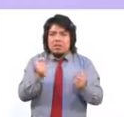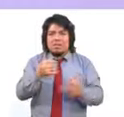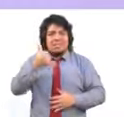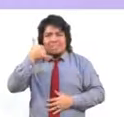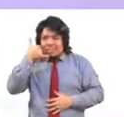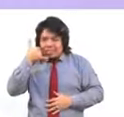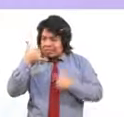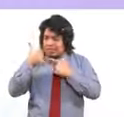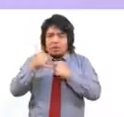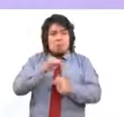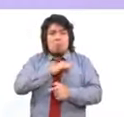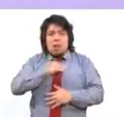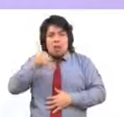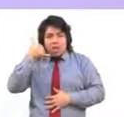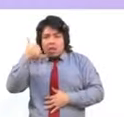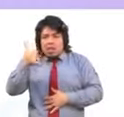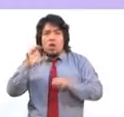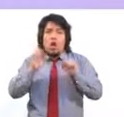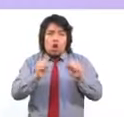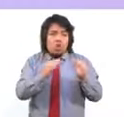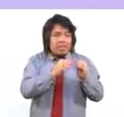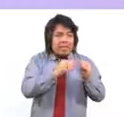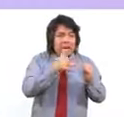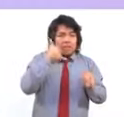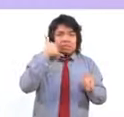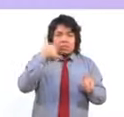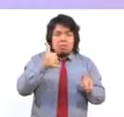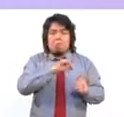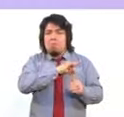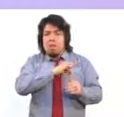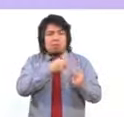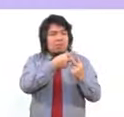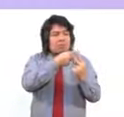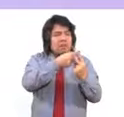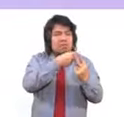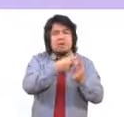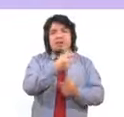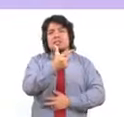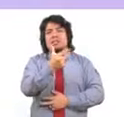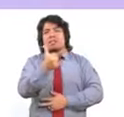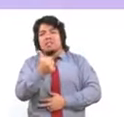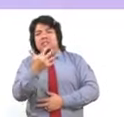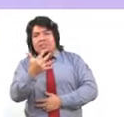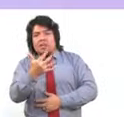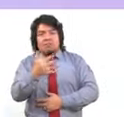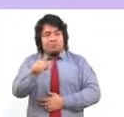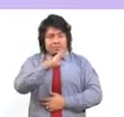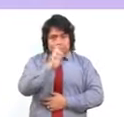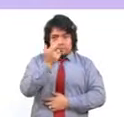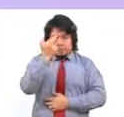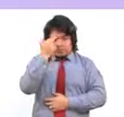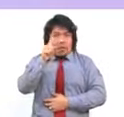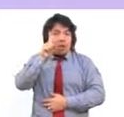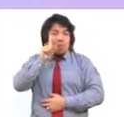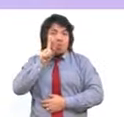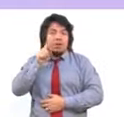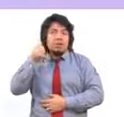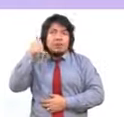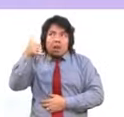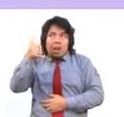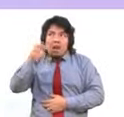cualquier teléfono móvil o de cualquier teléfono fijo. Les vamos a contestar mujeres preparadas, capacitadas y